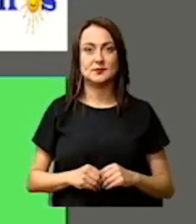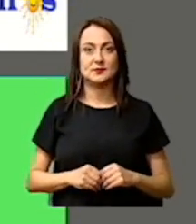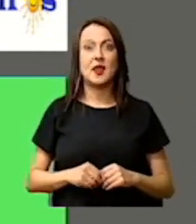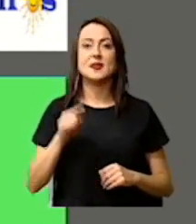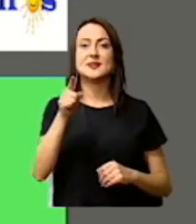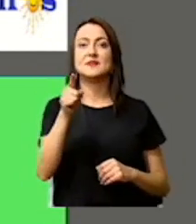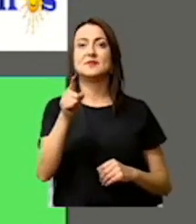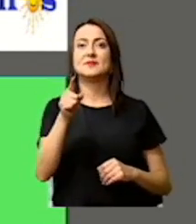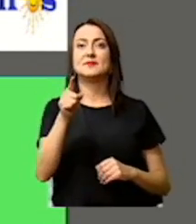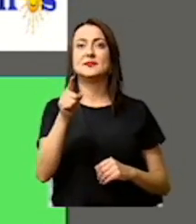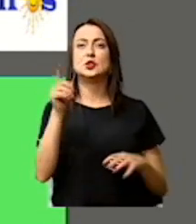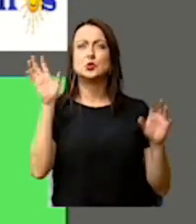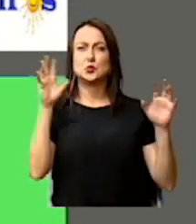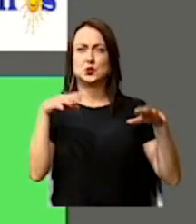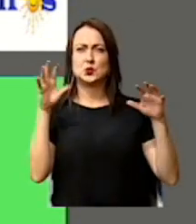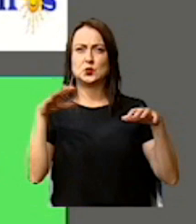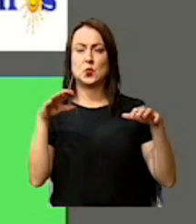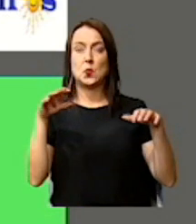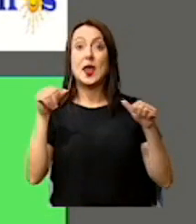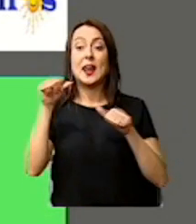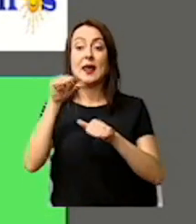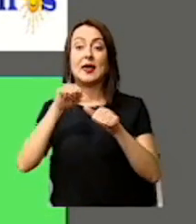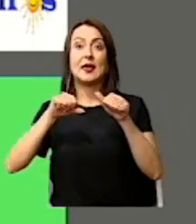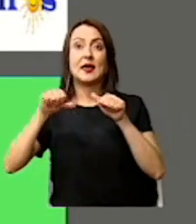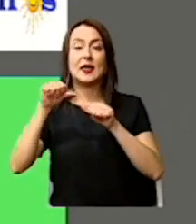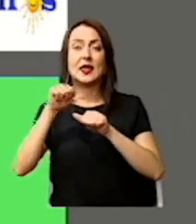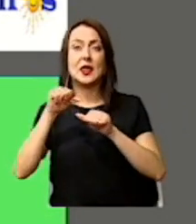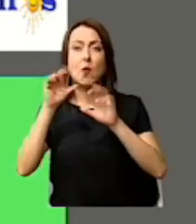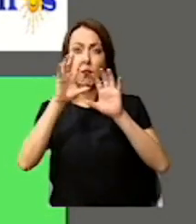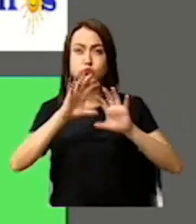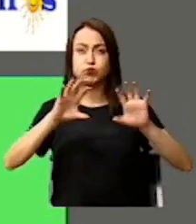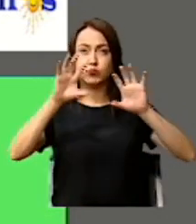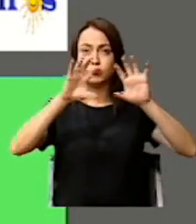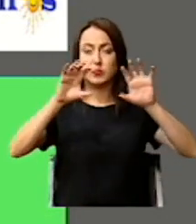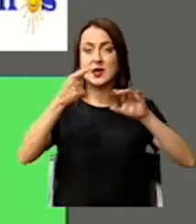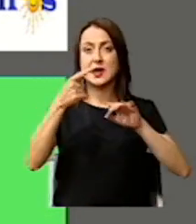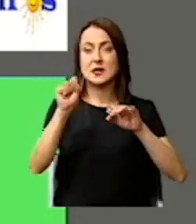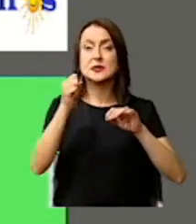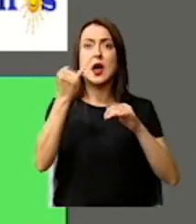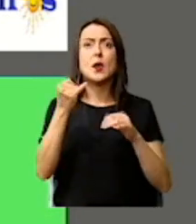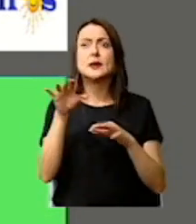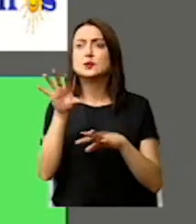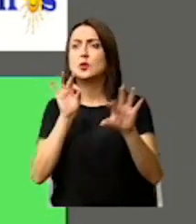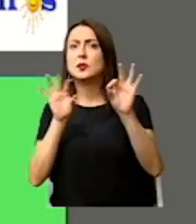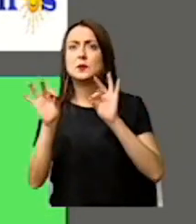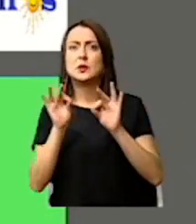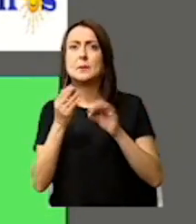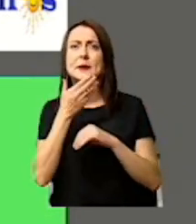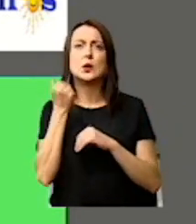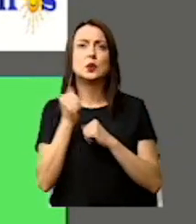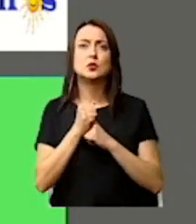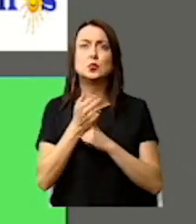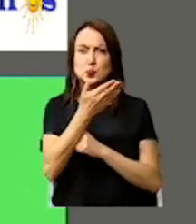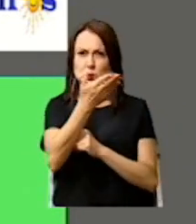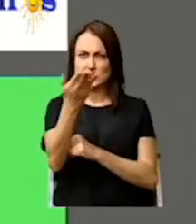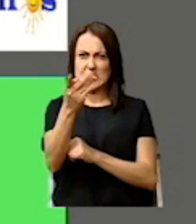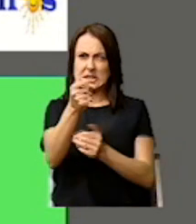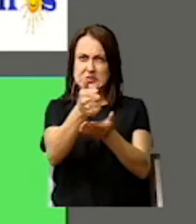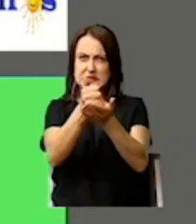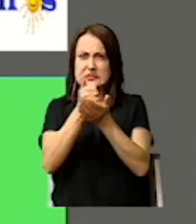Ahí está la lluvia en estado líquido y la nube en estado gaseoso. Ahora escojamos, bueno, vamos a ver, ¿ustedes qué me